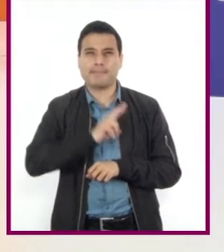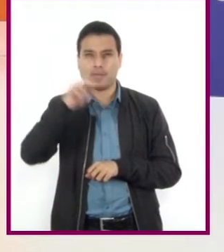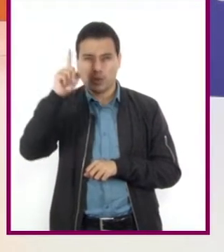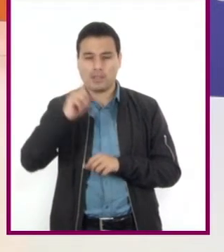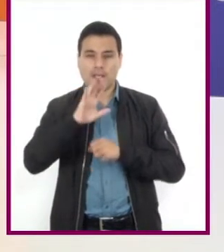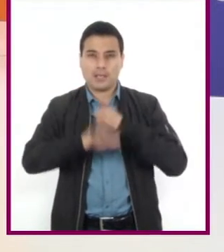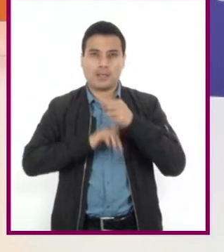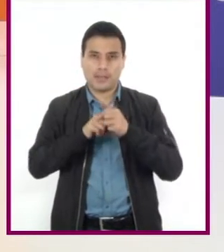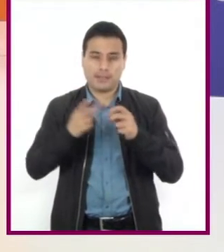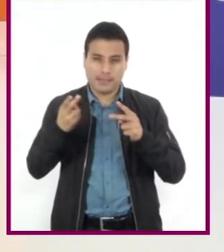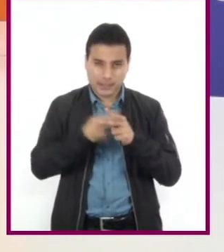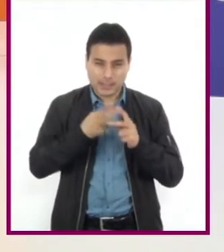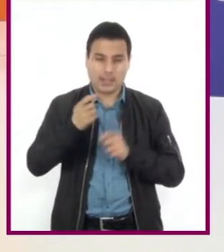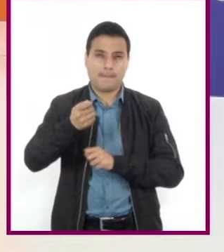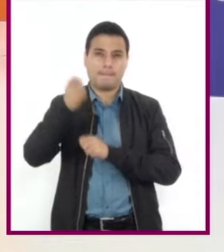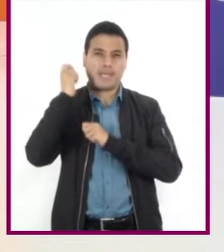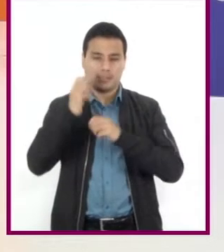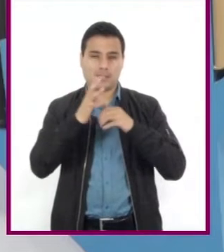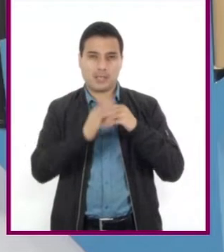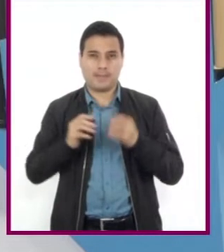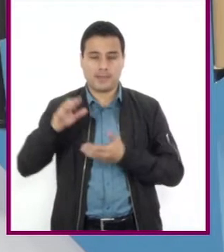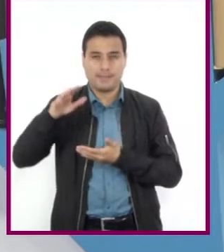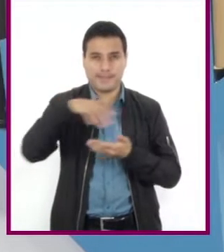la recolección para subsistir.